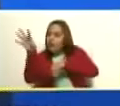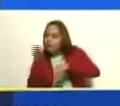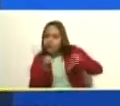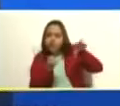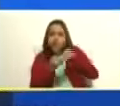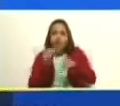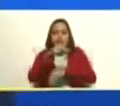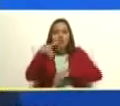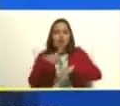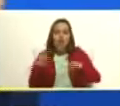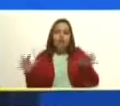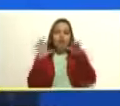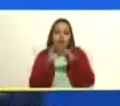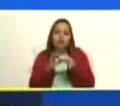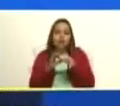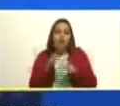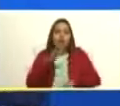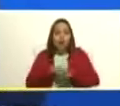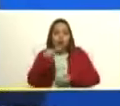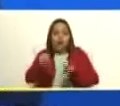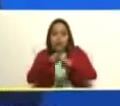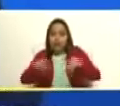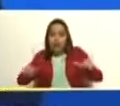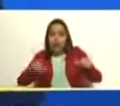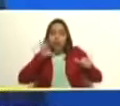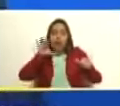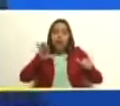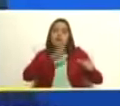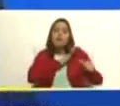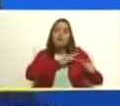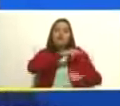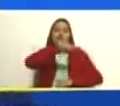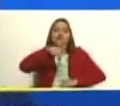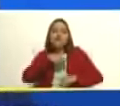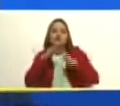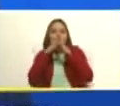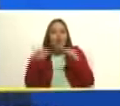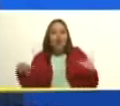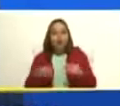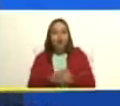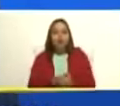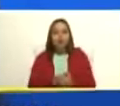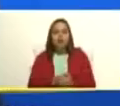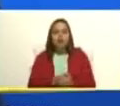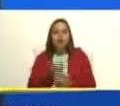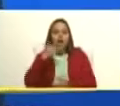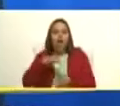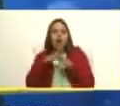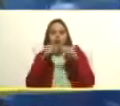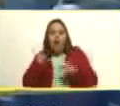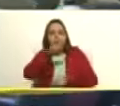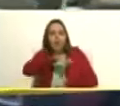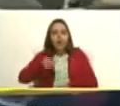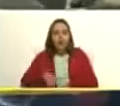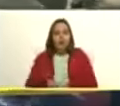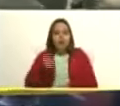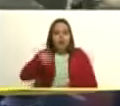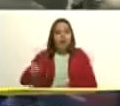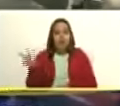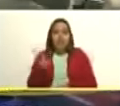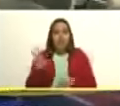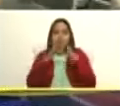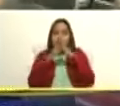nacional, porque esta tierra y esta patria nos pertenecen a todos, nos pertenecen a todas. Es Venezuela